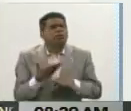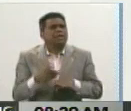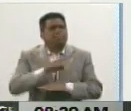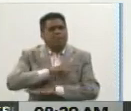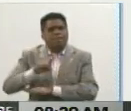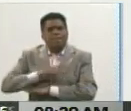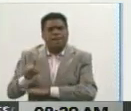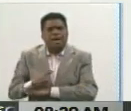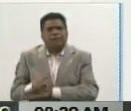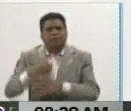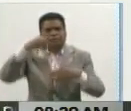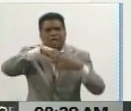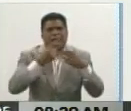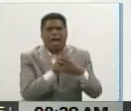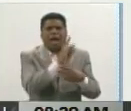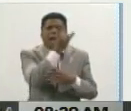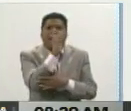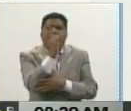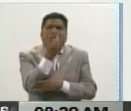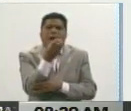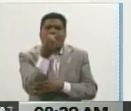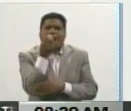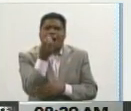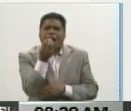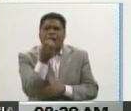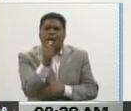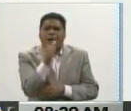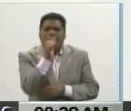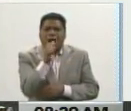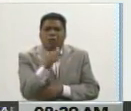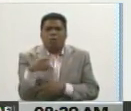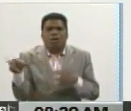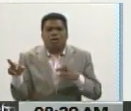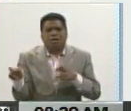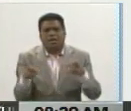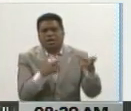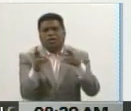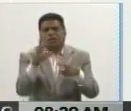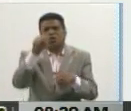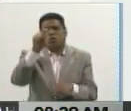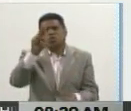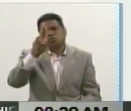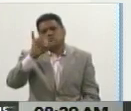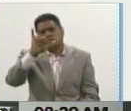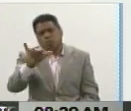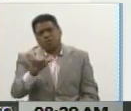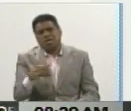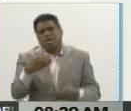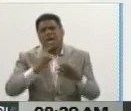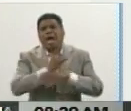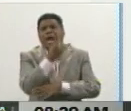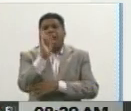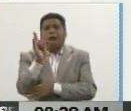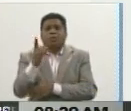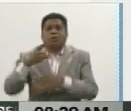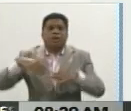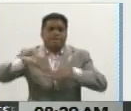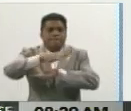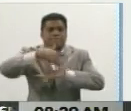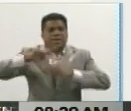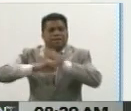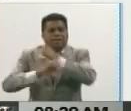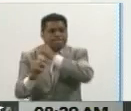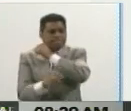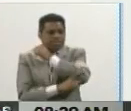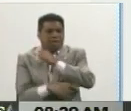plantar especies no autóctonas en la cuenca alta del río Tuy? Y por último, árboles frutales en parques y plazas de la misión Árboles